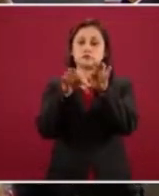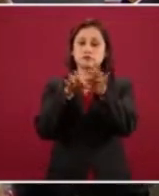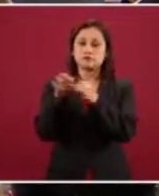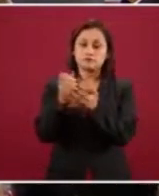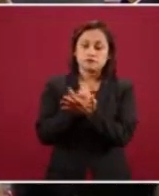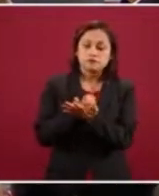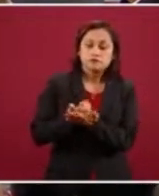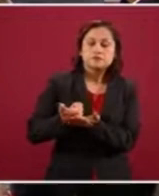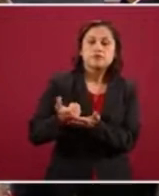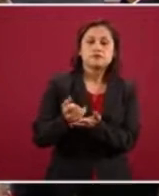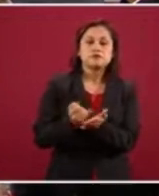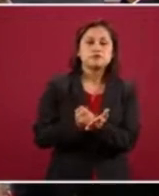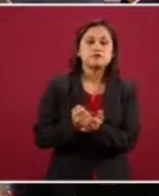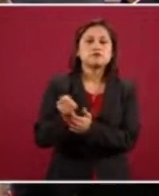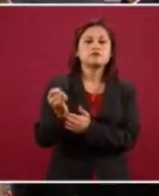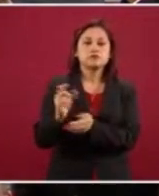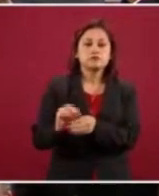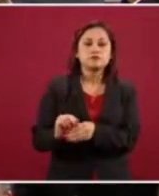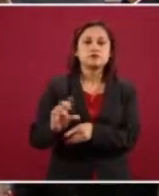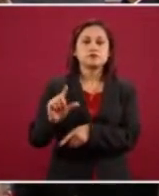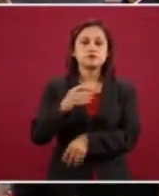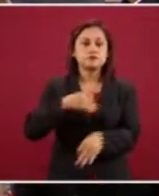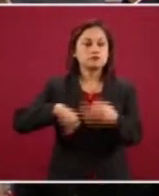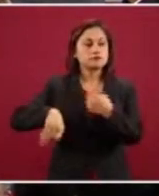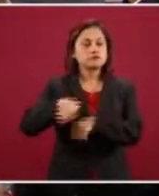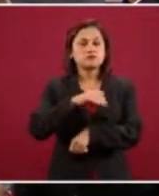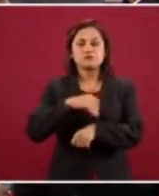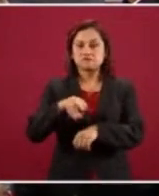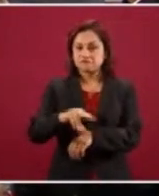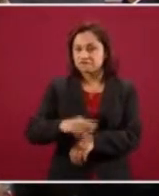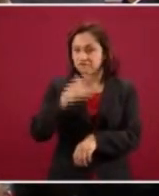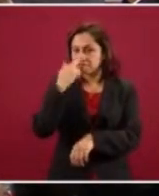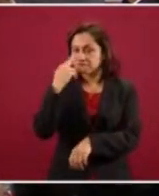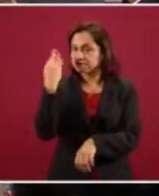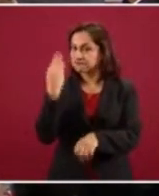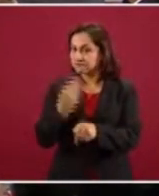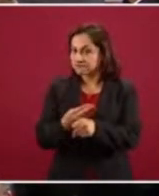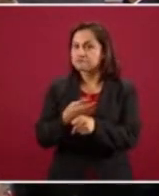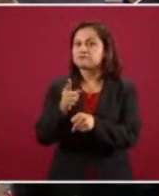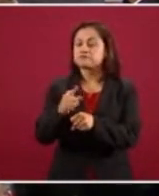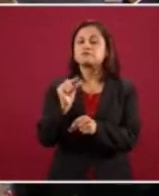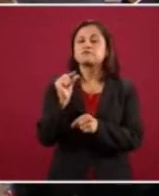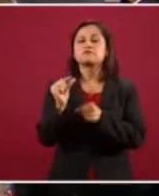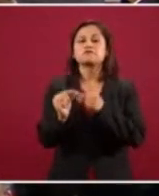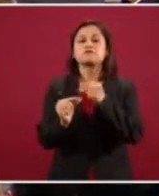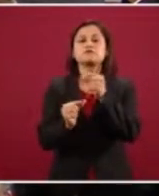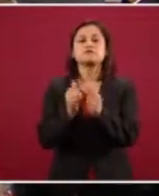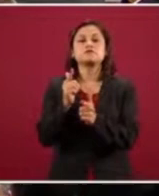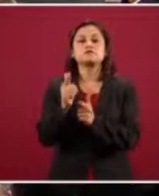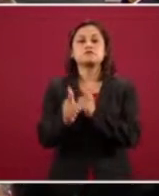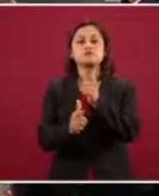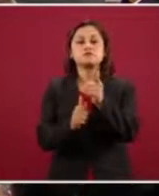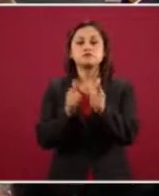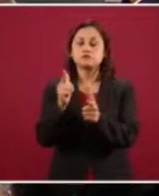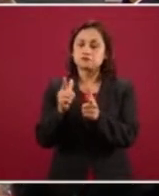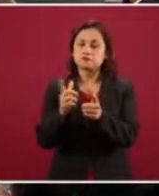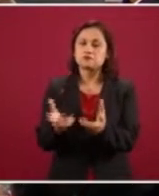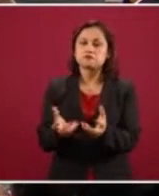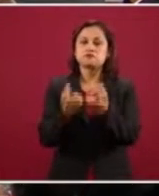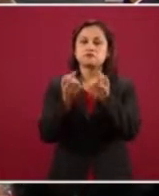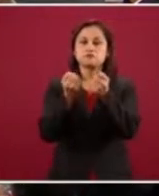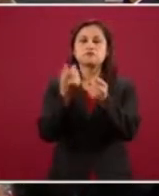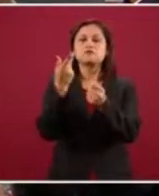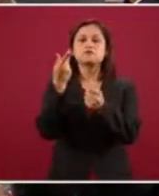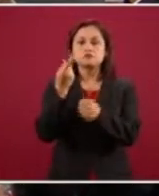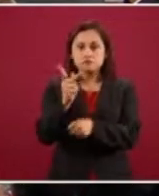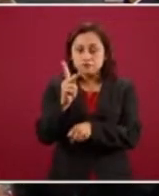manera decidida, responsable, gradual, sostenible, pero sobre todo consensuada.